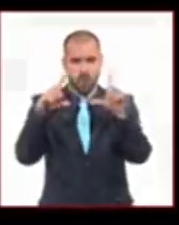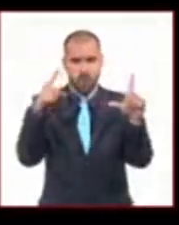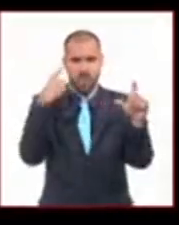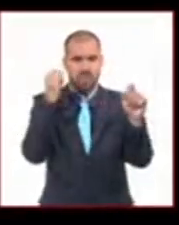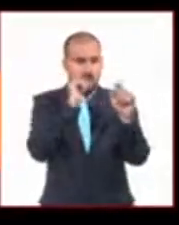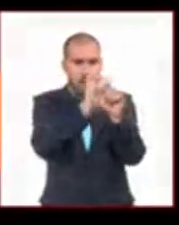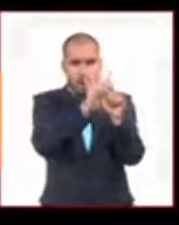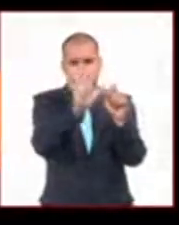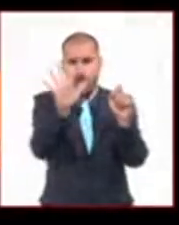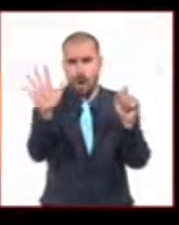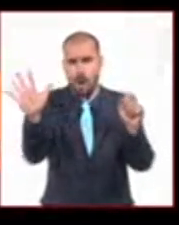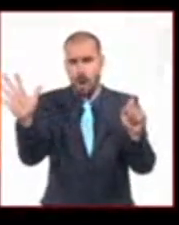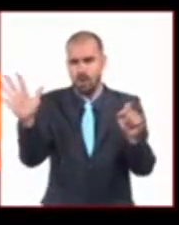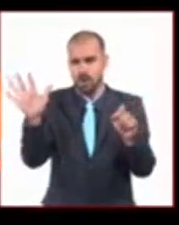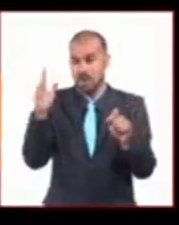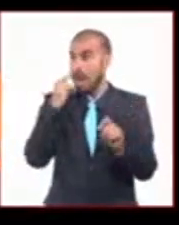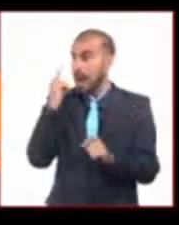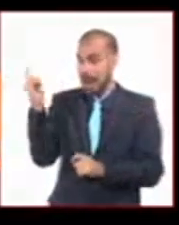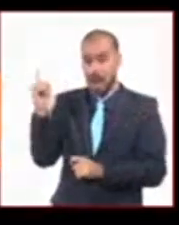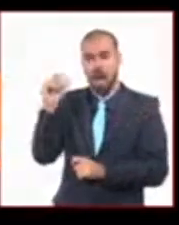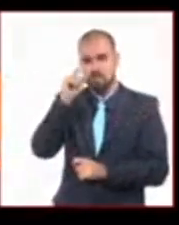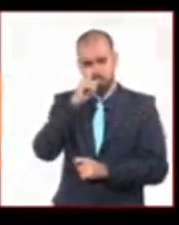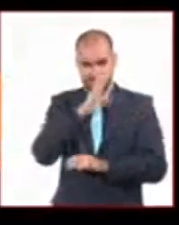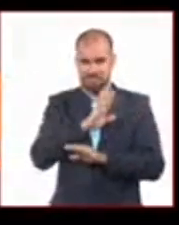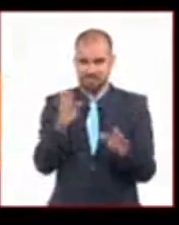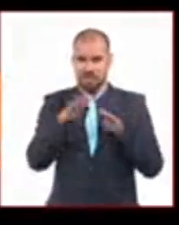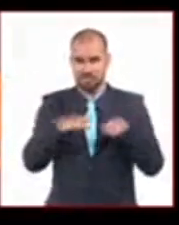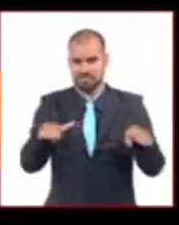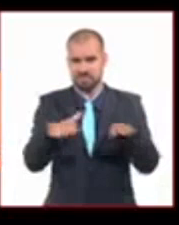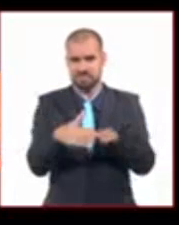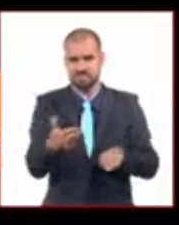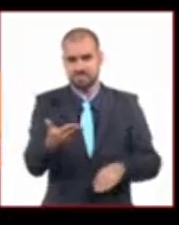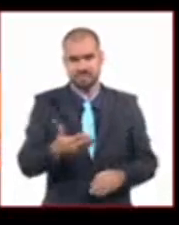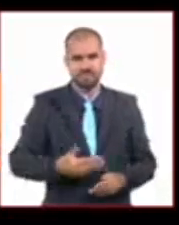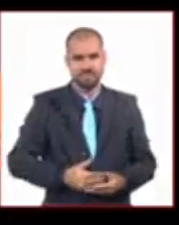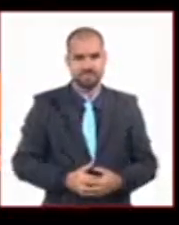imágenes nos despedimos cuba desde allá arriba de alcohol